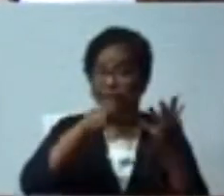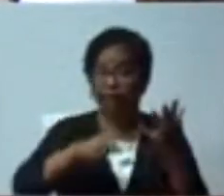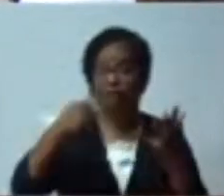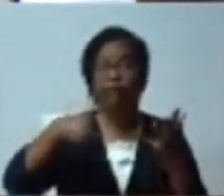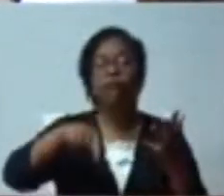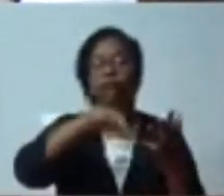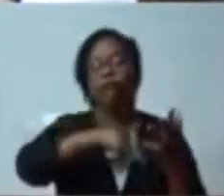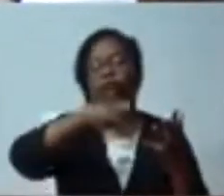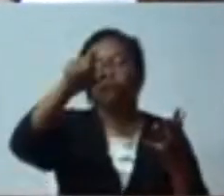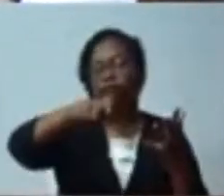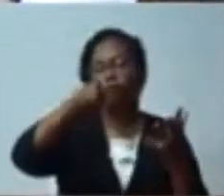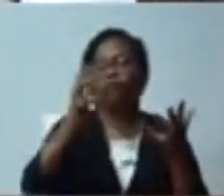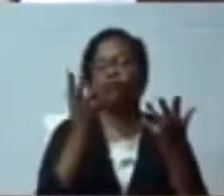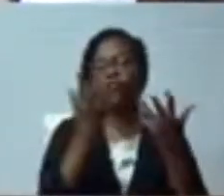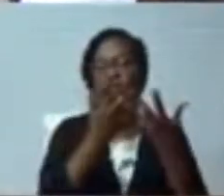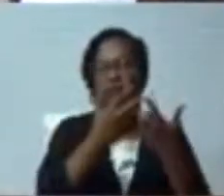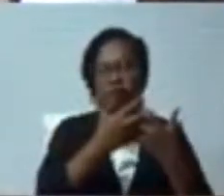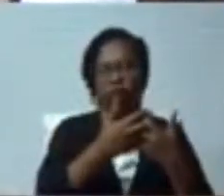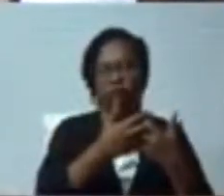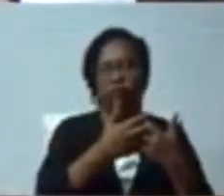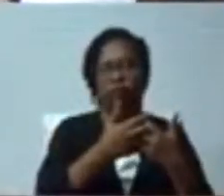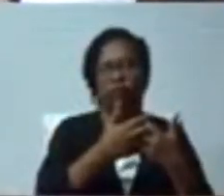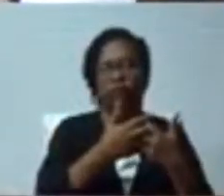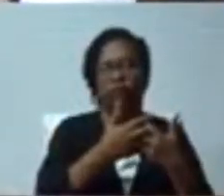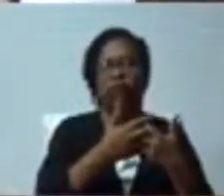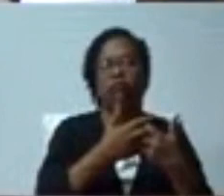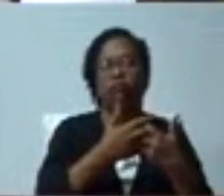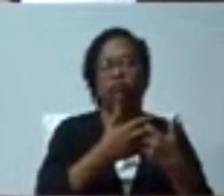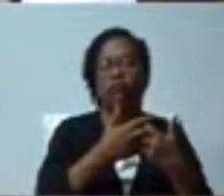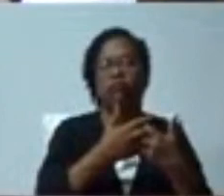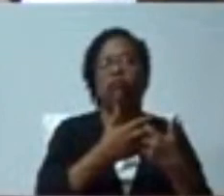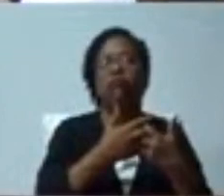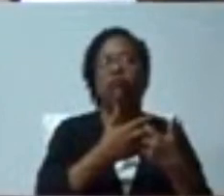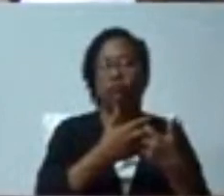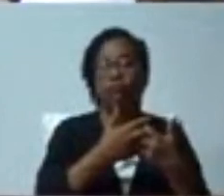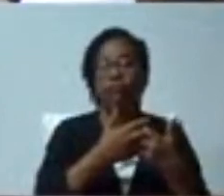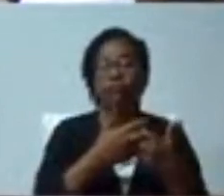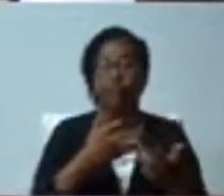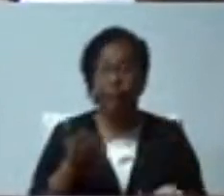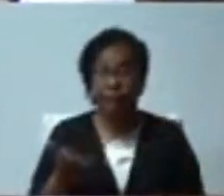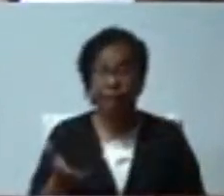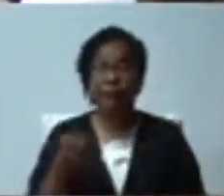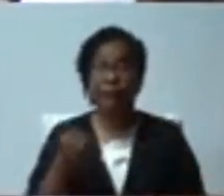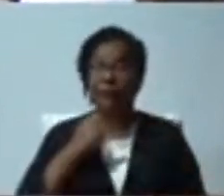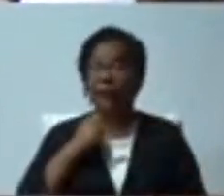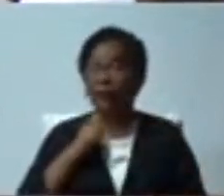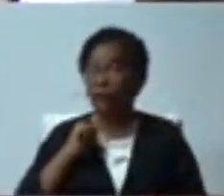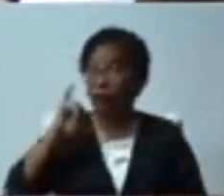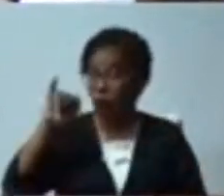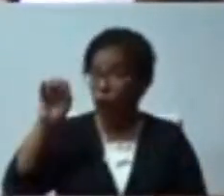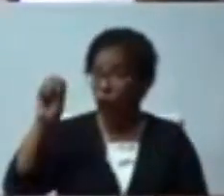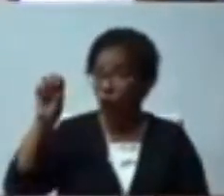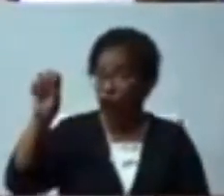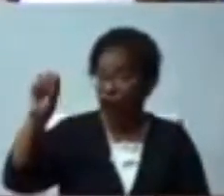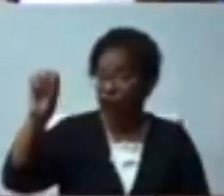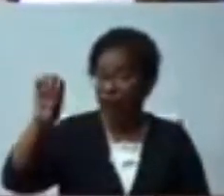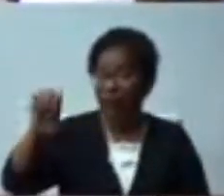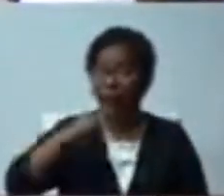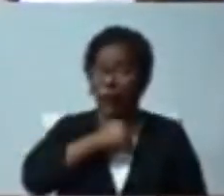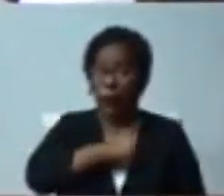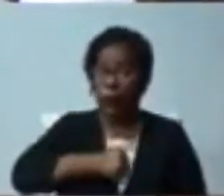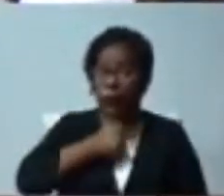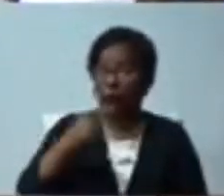Cuando José Horacio, perdóname que te esté mencionando, pero fue el turno tuyo, ¿verdad? Cuando José Horacio hizo